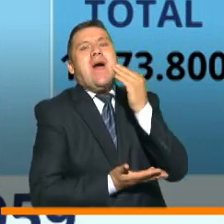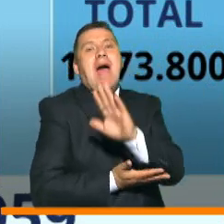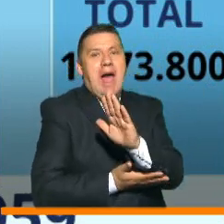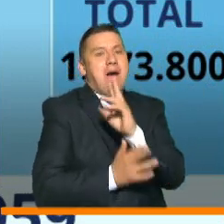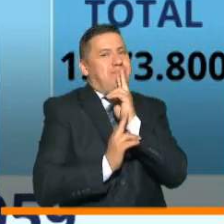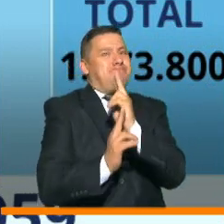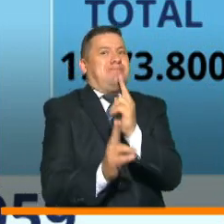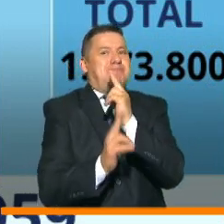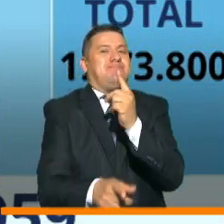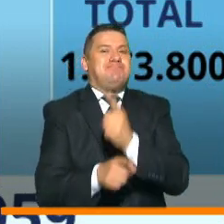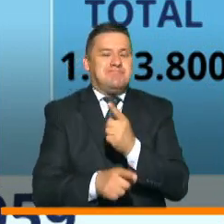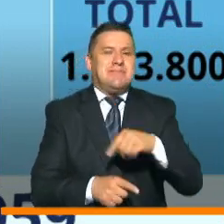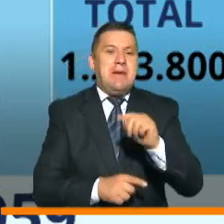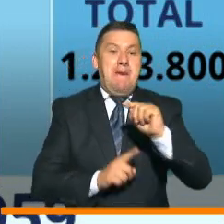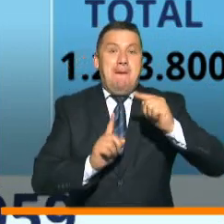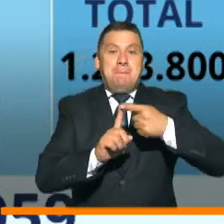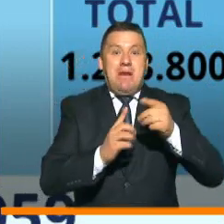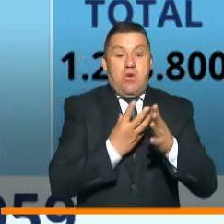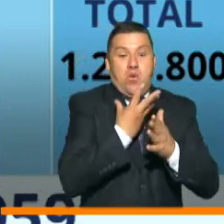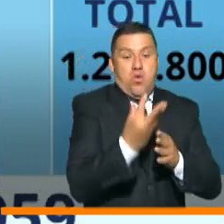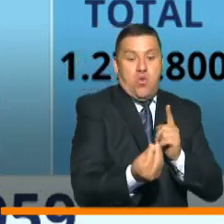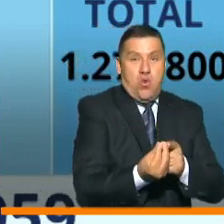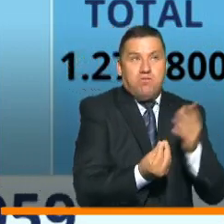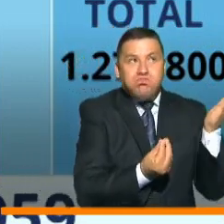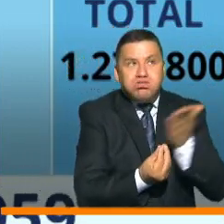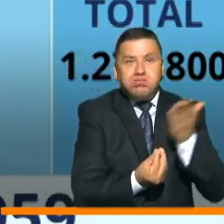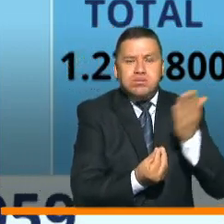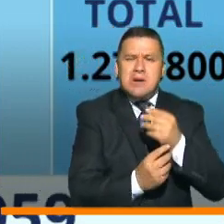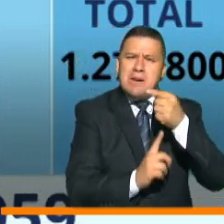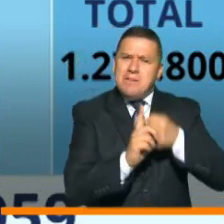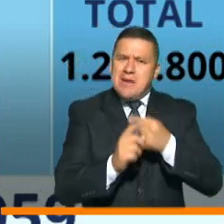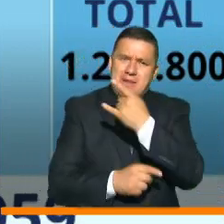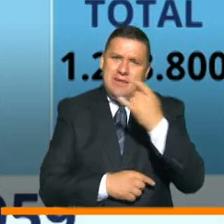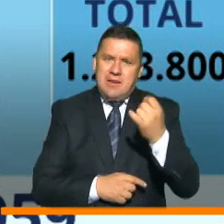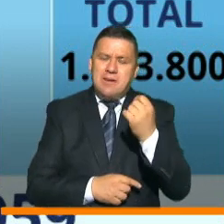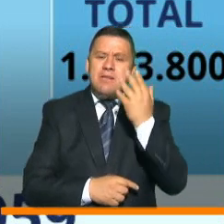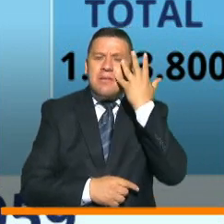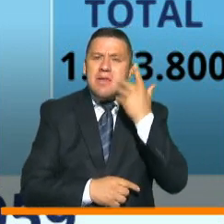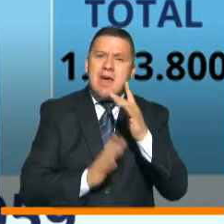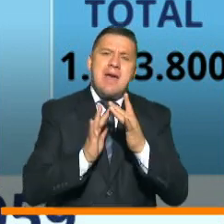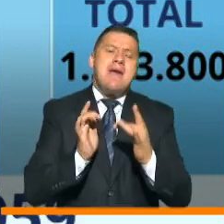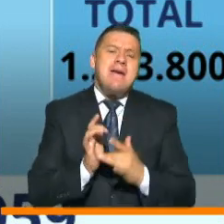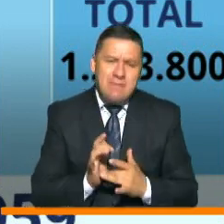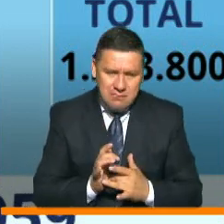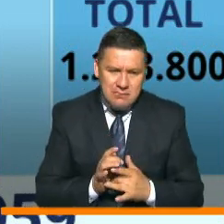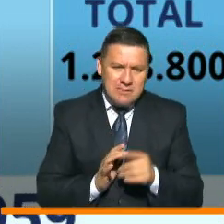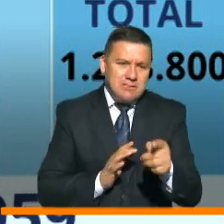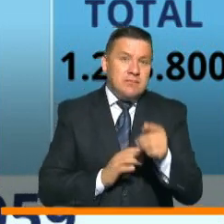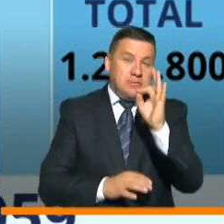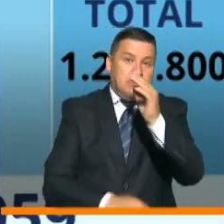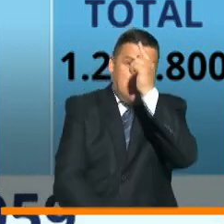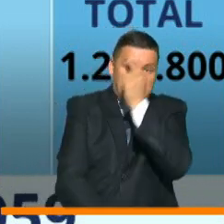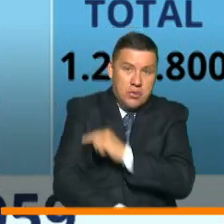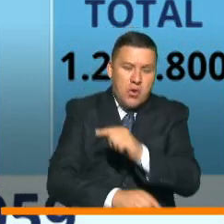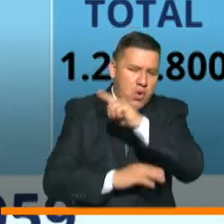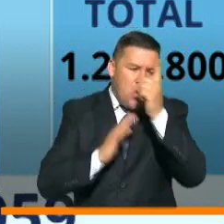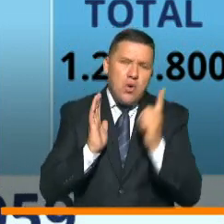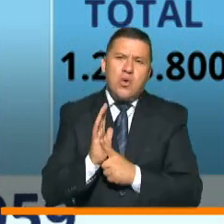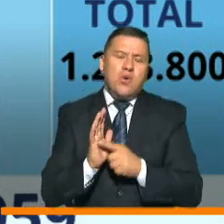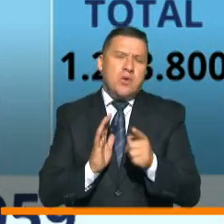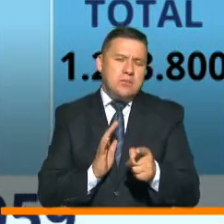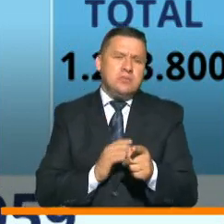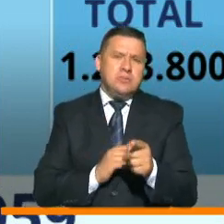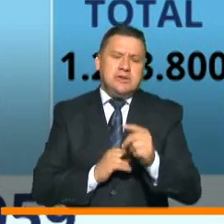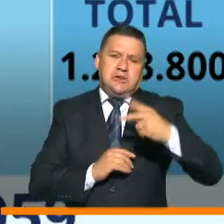plan de vacunación del primer grupo que se dio en el mes de marzo, primeros días del mes de abril, y con este millón estamos completando todas